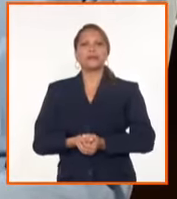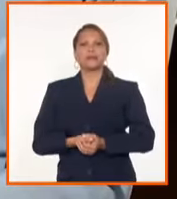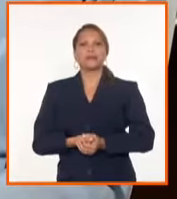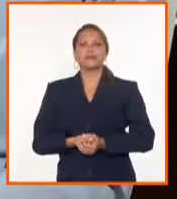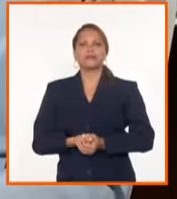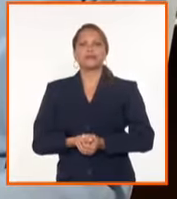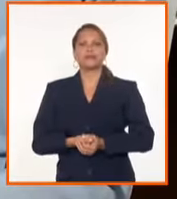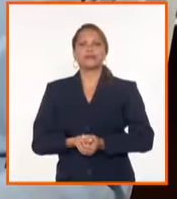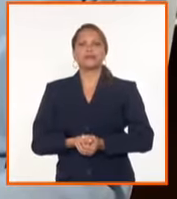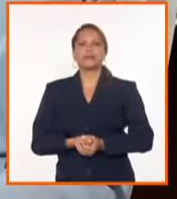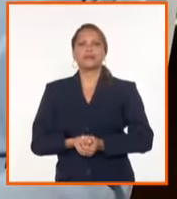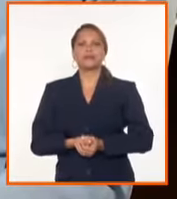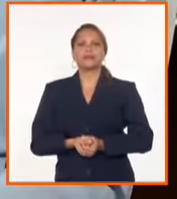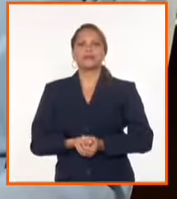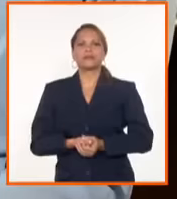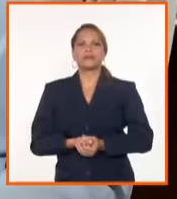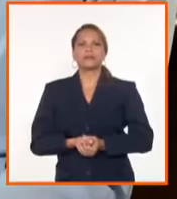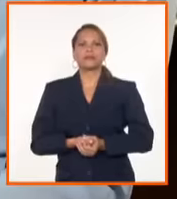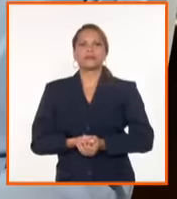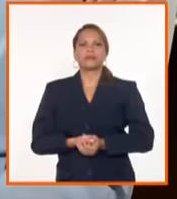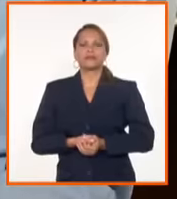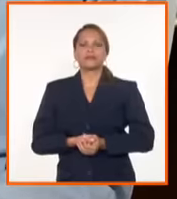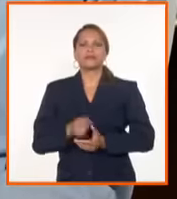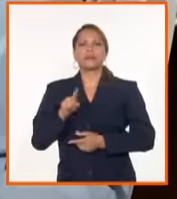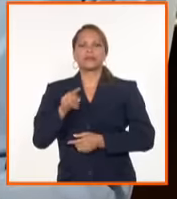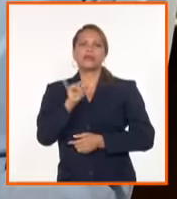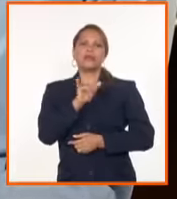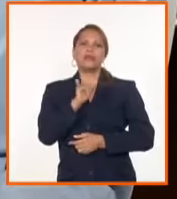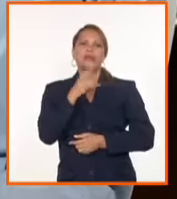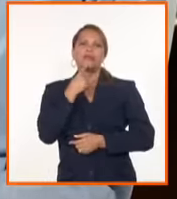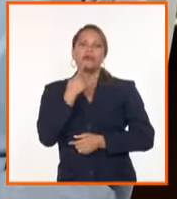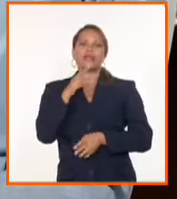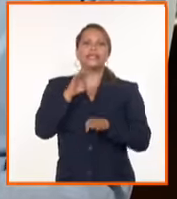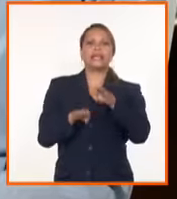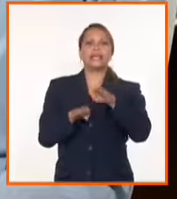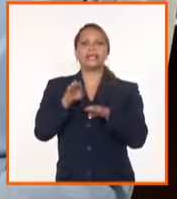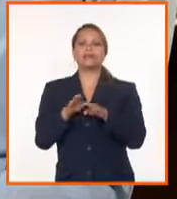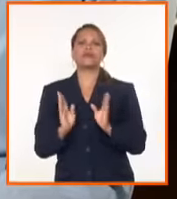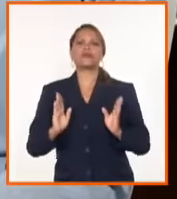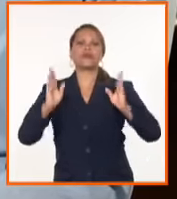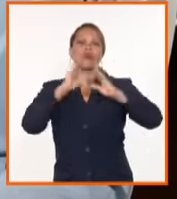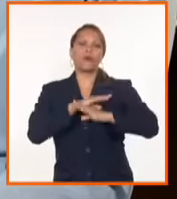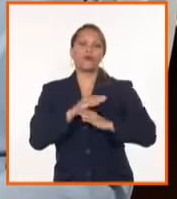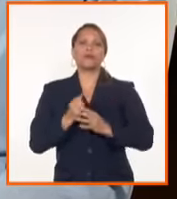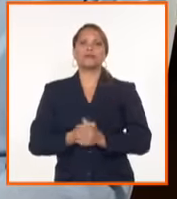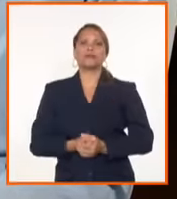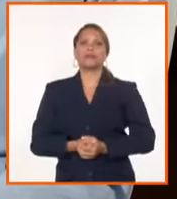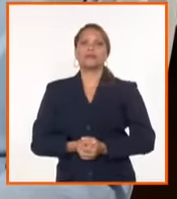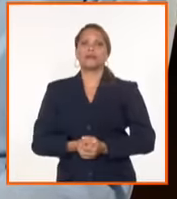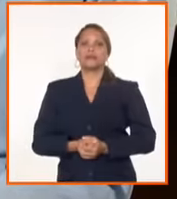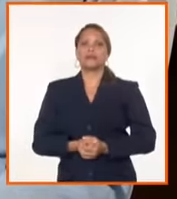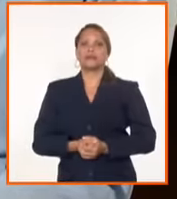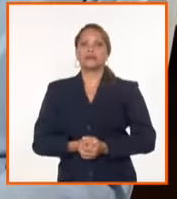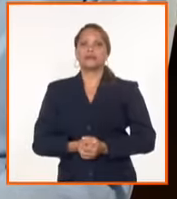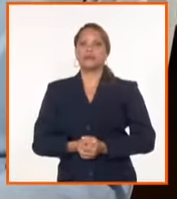de productos. Y todo eso indudablemente trae desequilibrios, trae desajustes